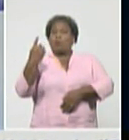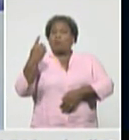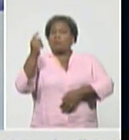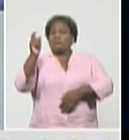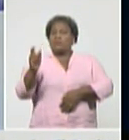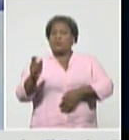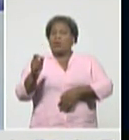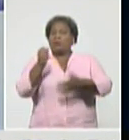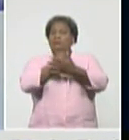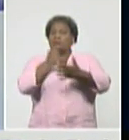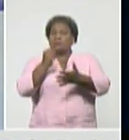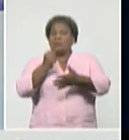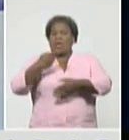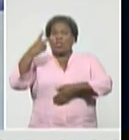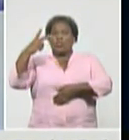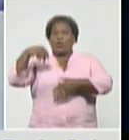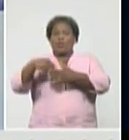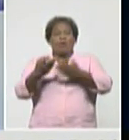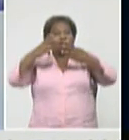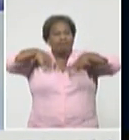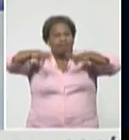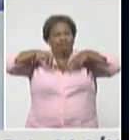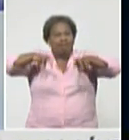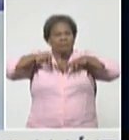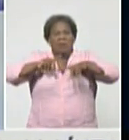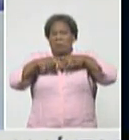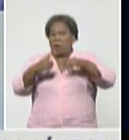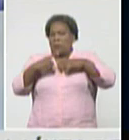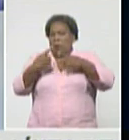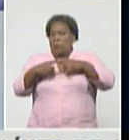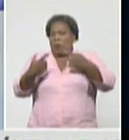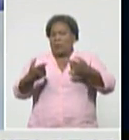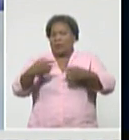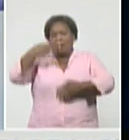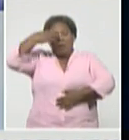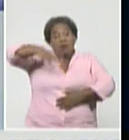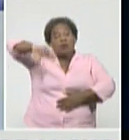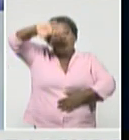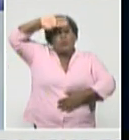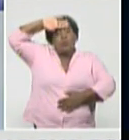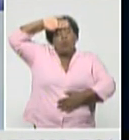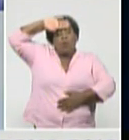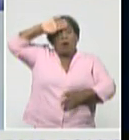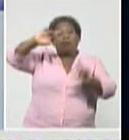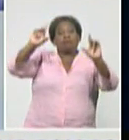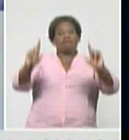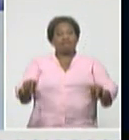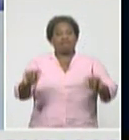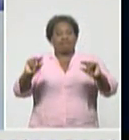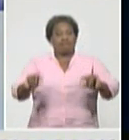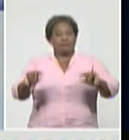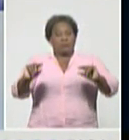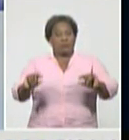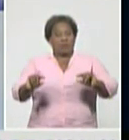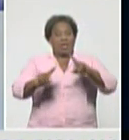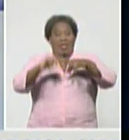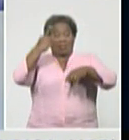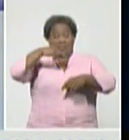que se investiga la fuente de infección, y Cuba disminuye su tasa de